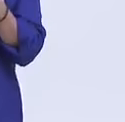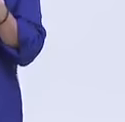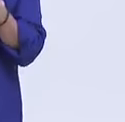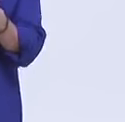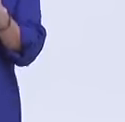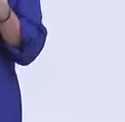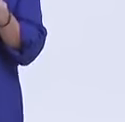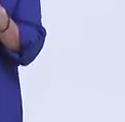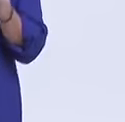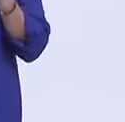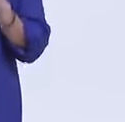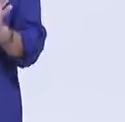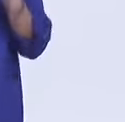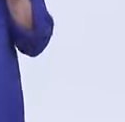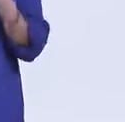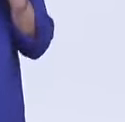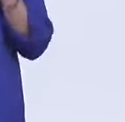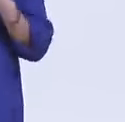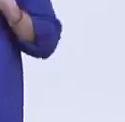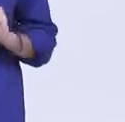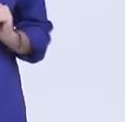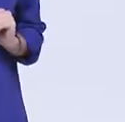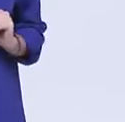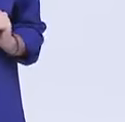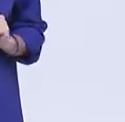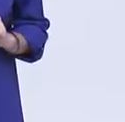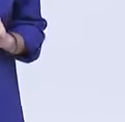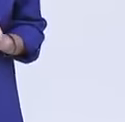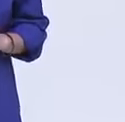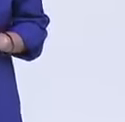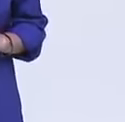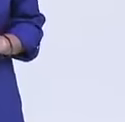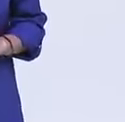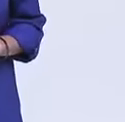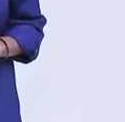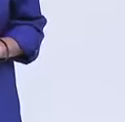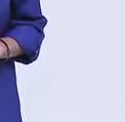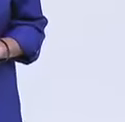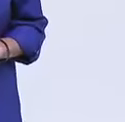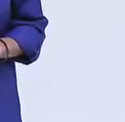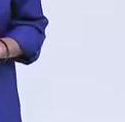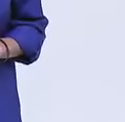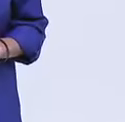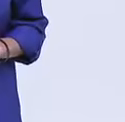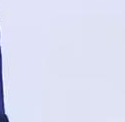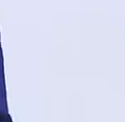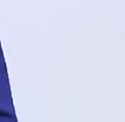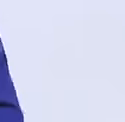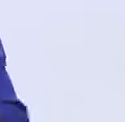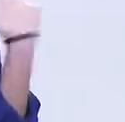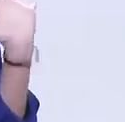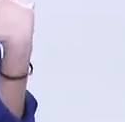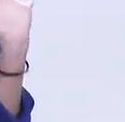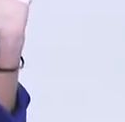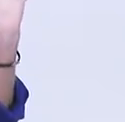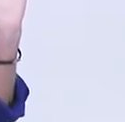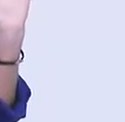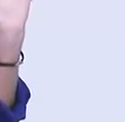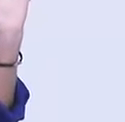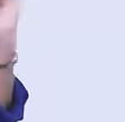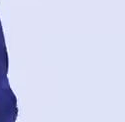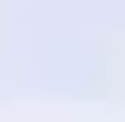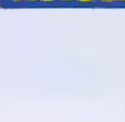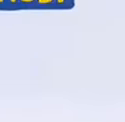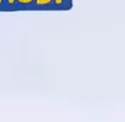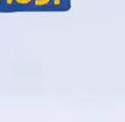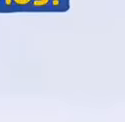multiplicamos por la cantidad de personas que siguen estas recomendaciones, ¿qué mensaje nos da como resultado? La respuesta es muy